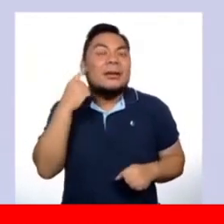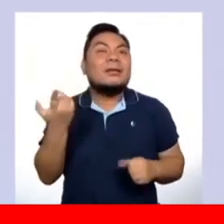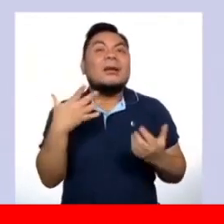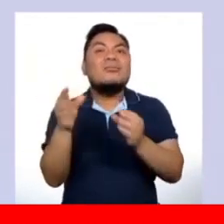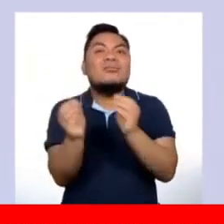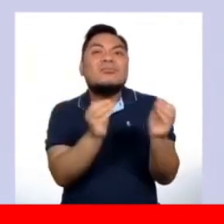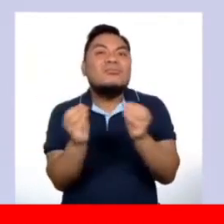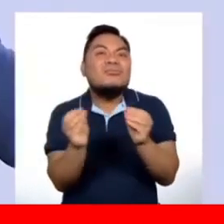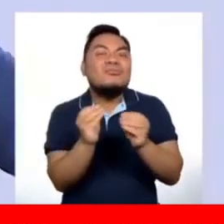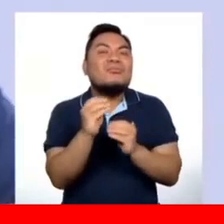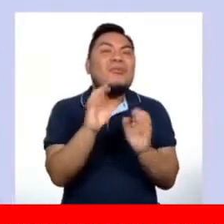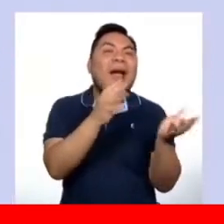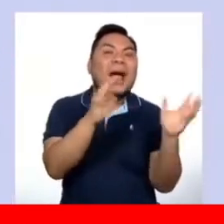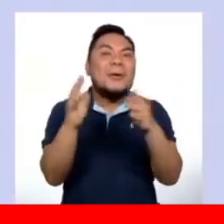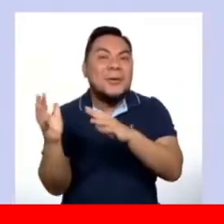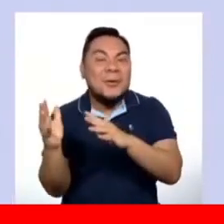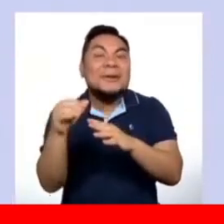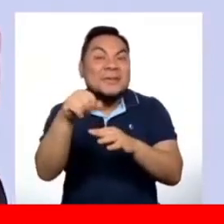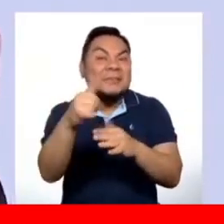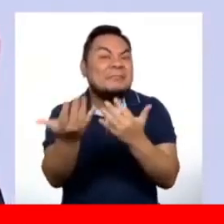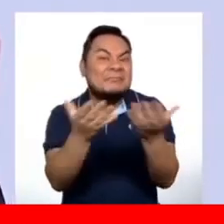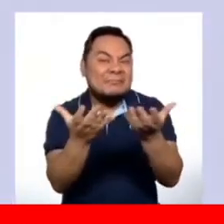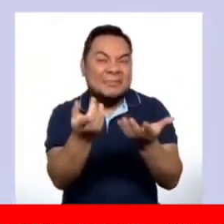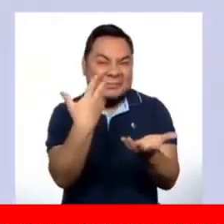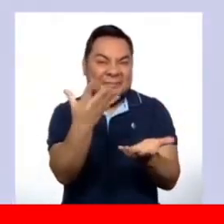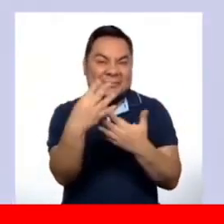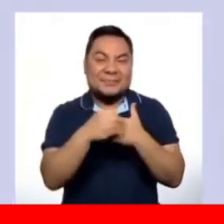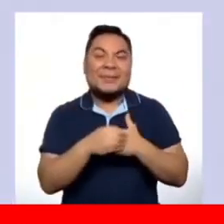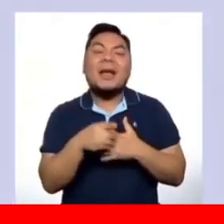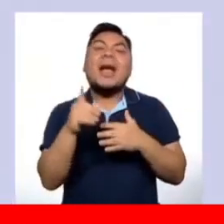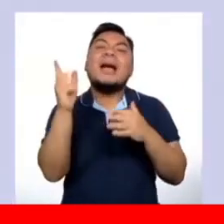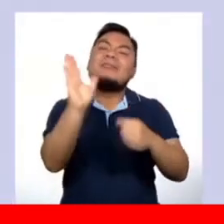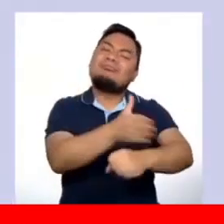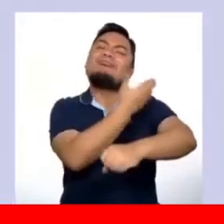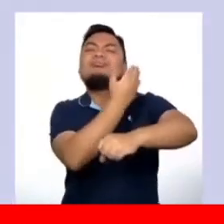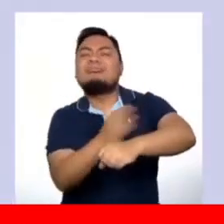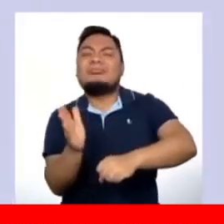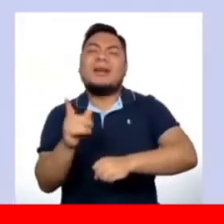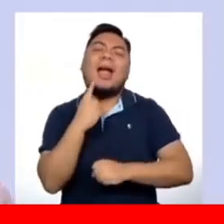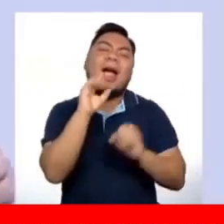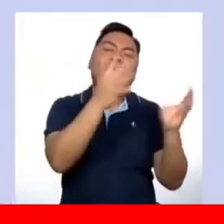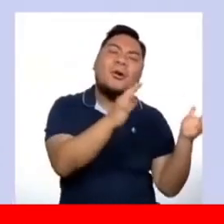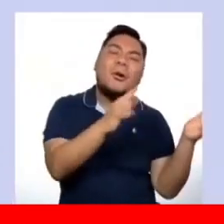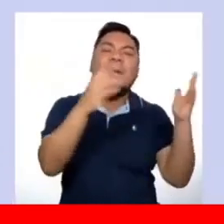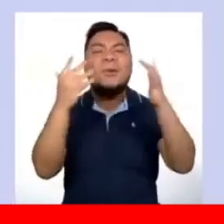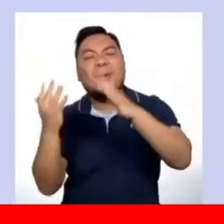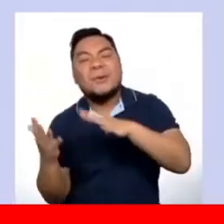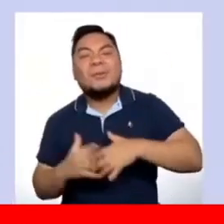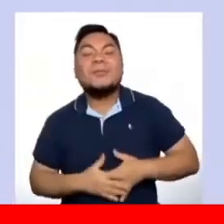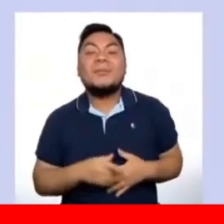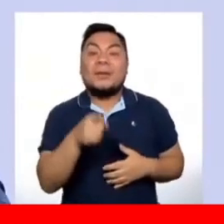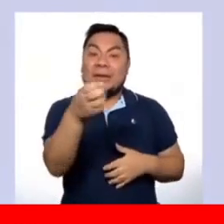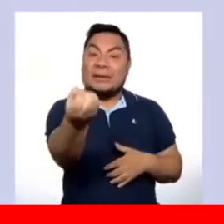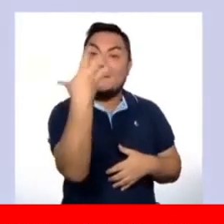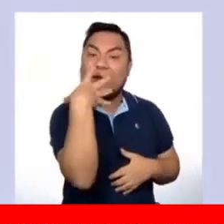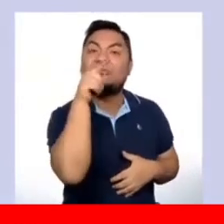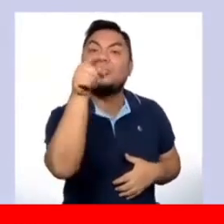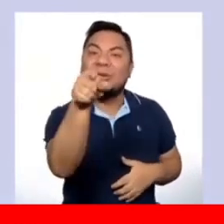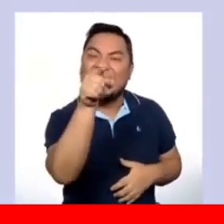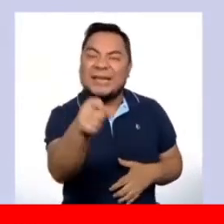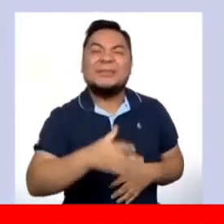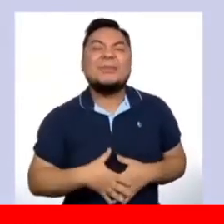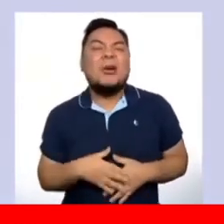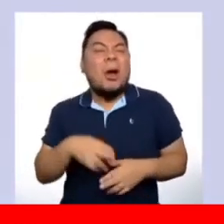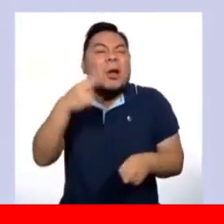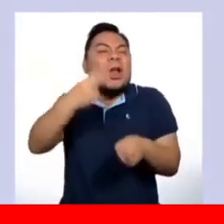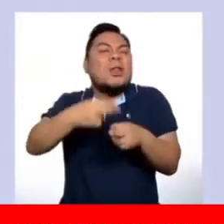¿Lo saben? Muy bien, vamos a hacerlo, ¿ah? Y dice, Ritmo a Gogó. Diga